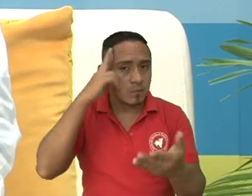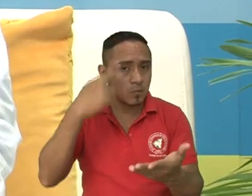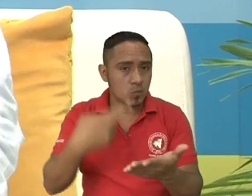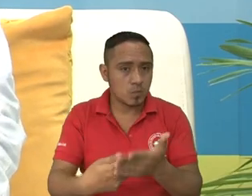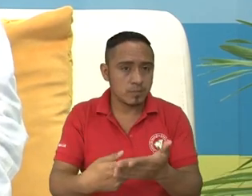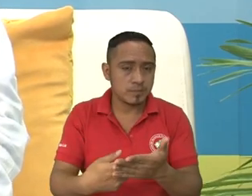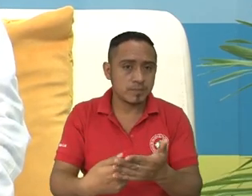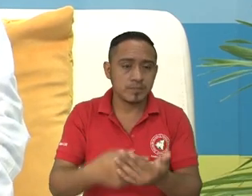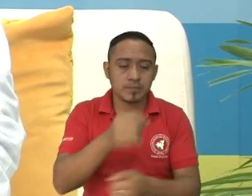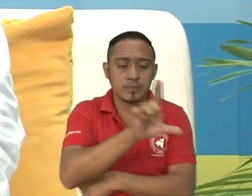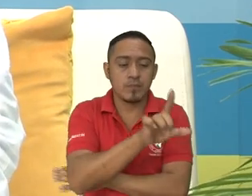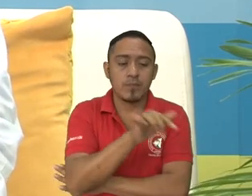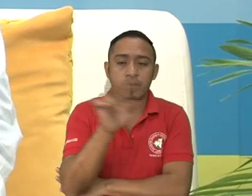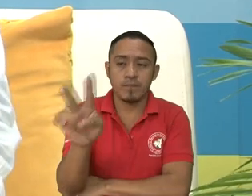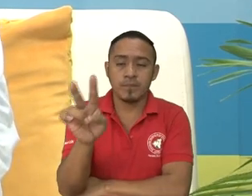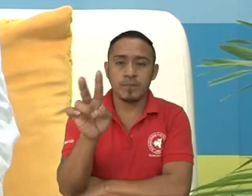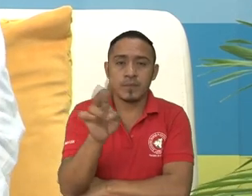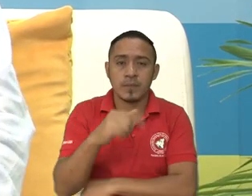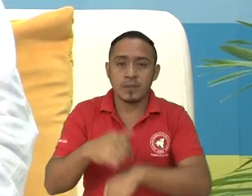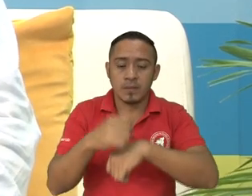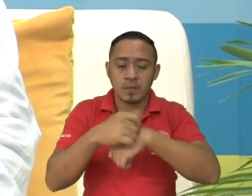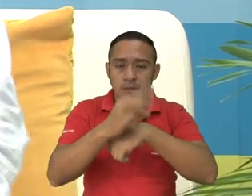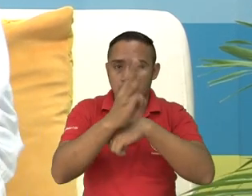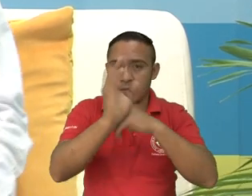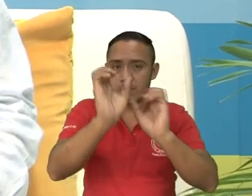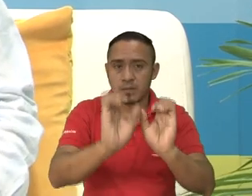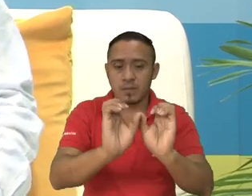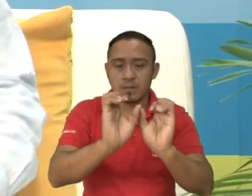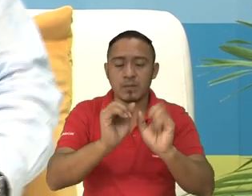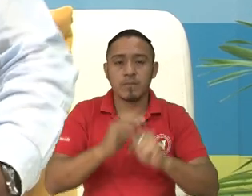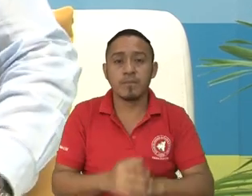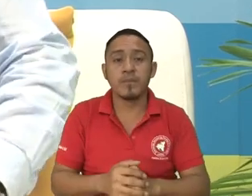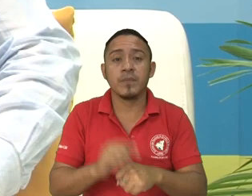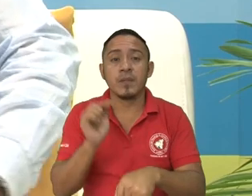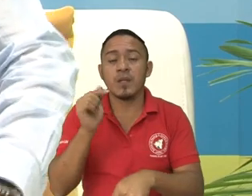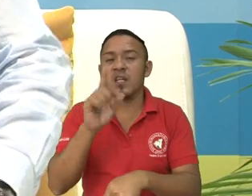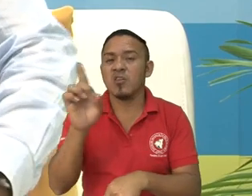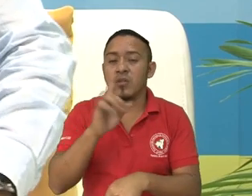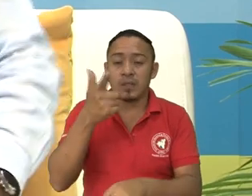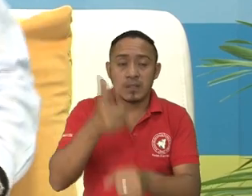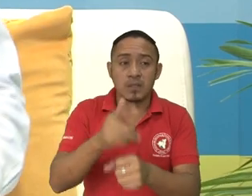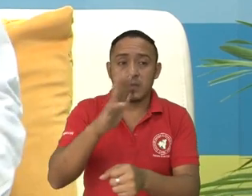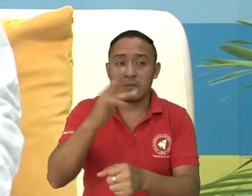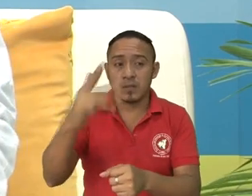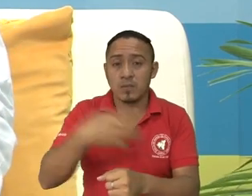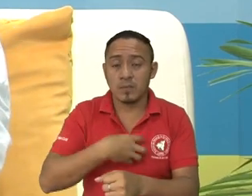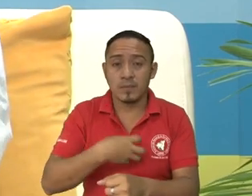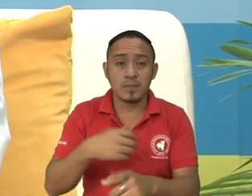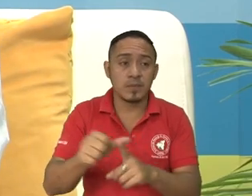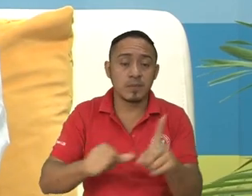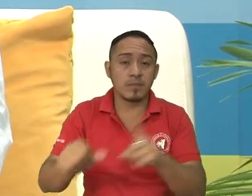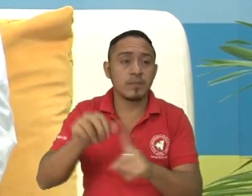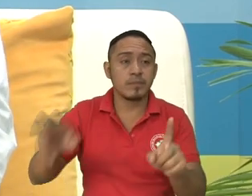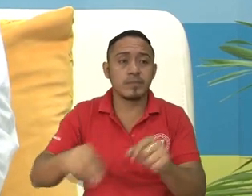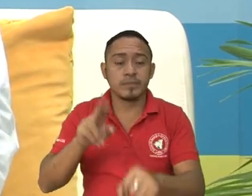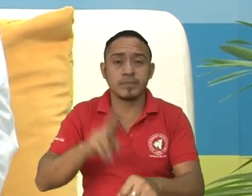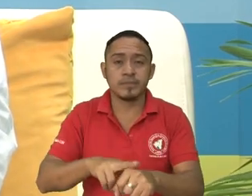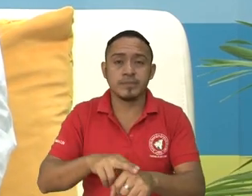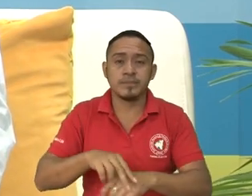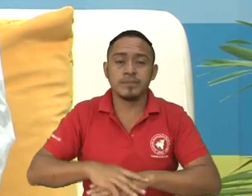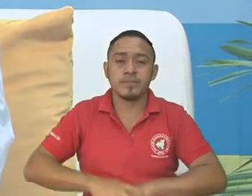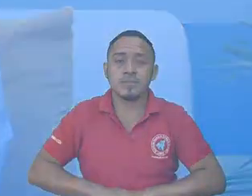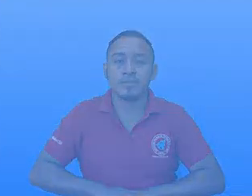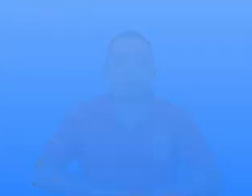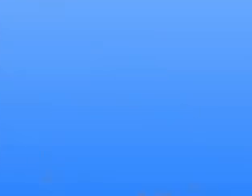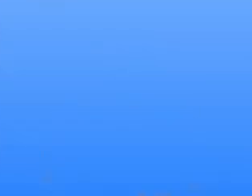usted nos encuentra de lunes a viernes a partir de las 3 de la tarde en la frecuencia del canal 98, el canal de la Asamblea Nacional.